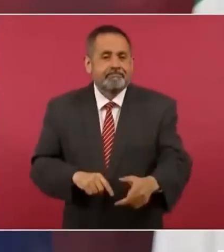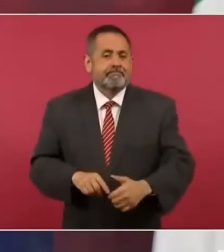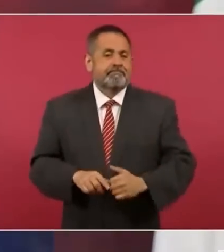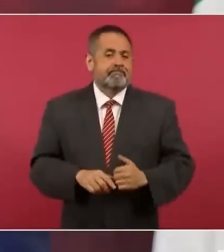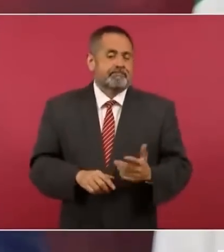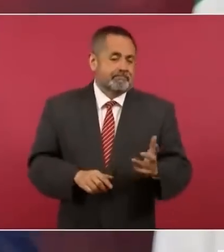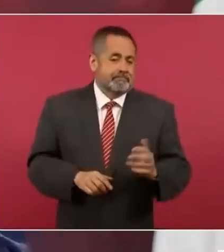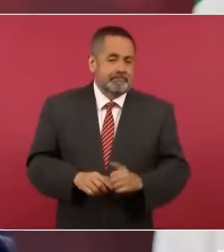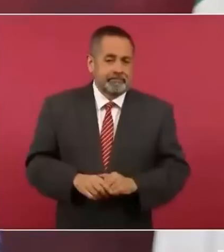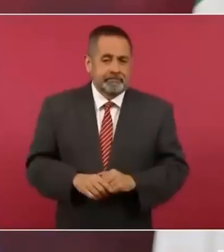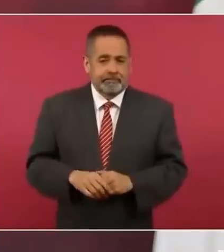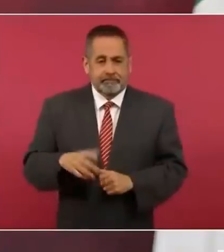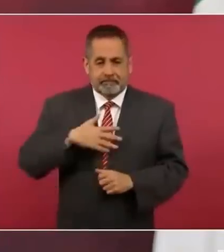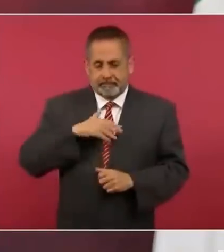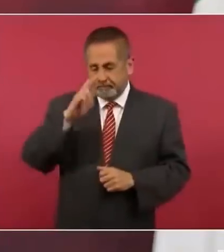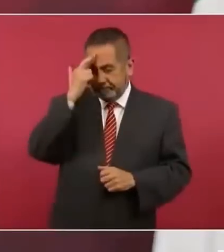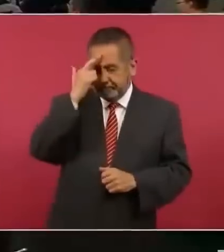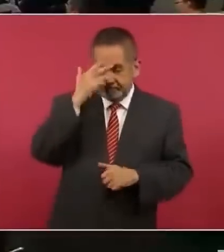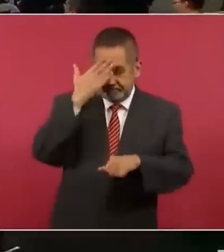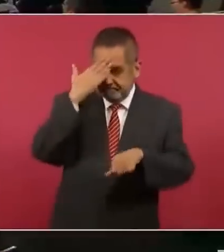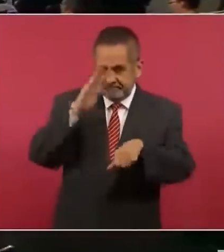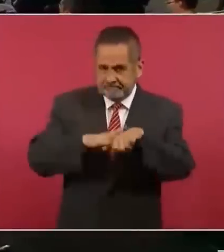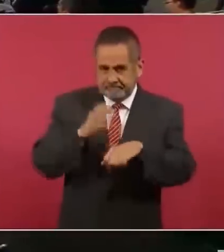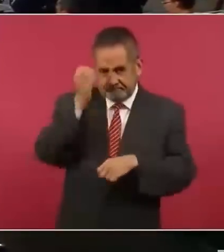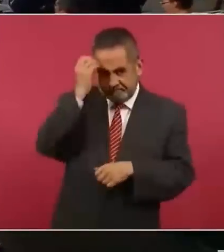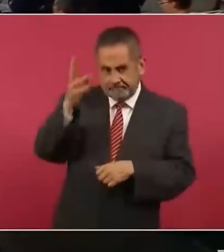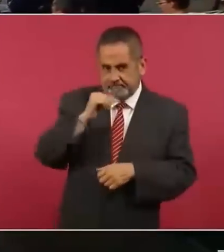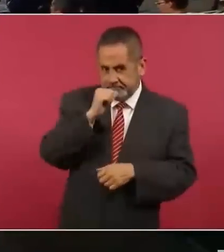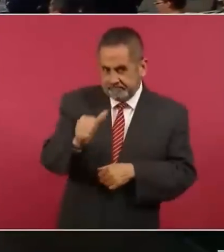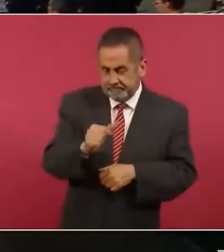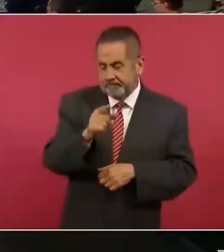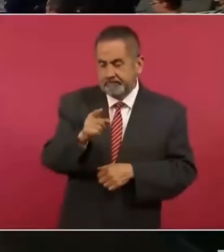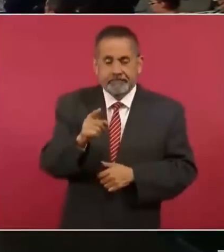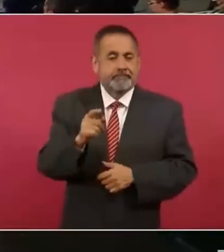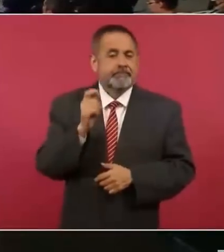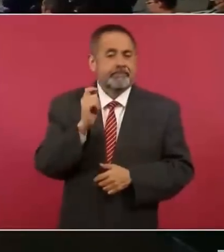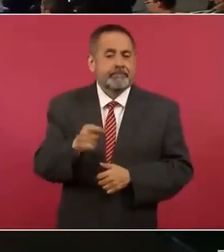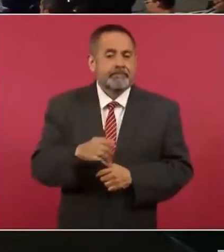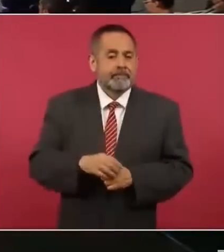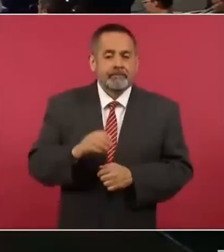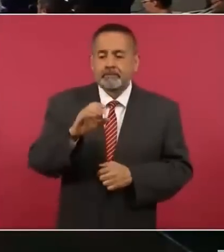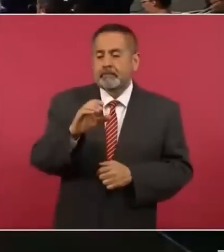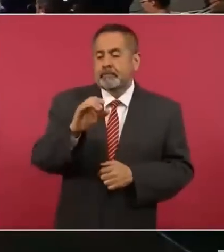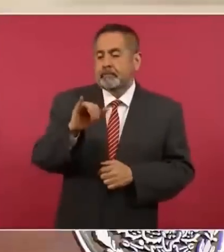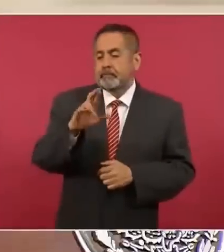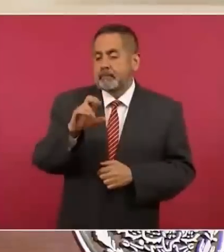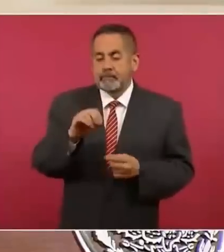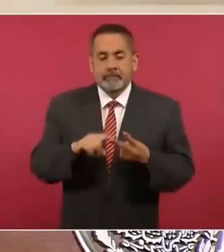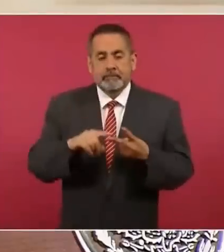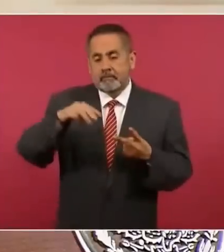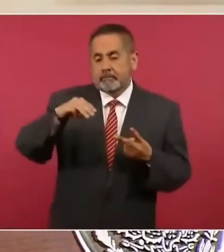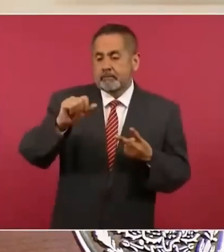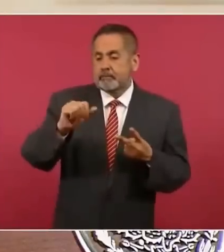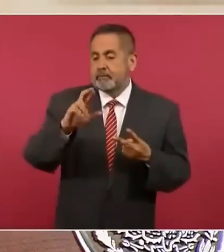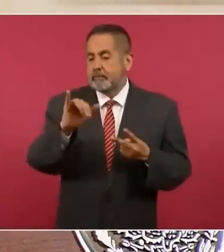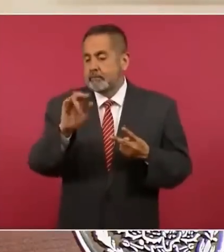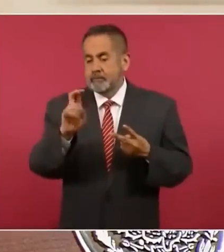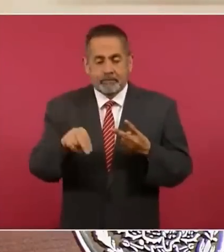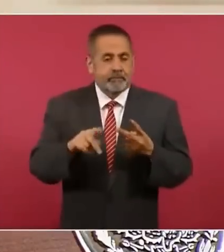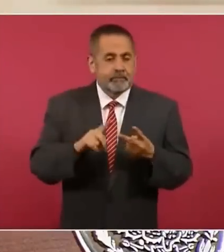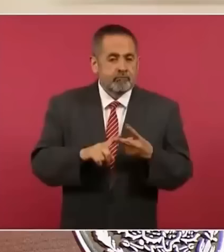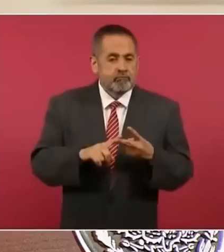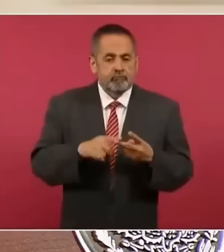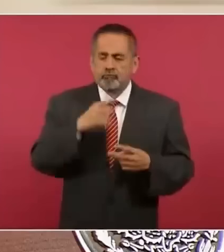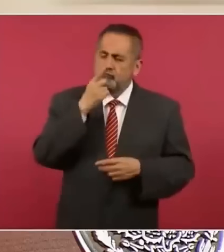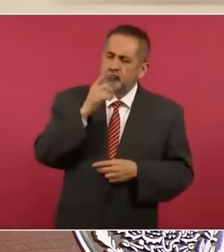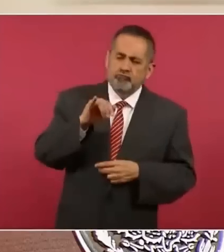Yo recuerdo, no se me va a olvidar, de lo que hablaba Ciro y lo que hablaba Marín a